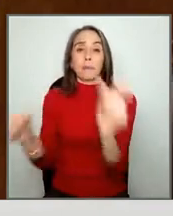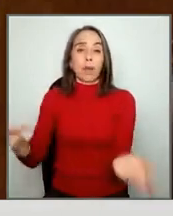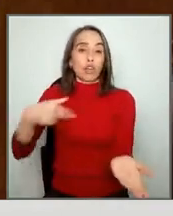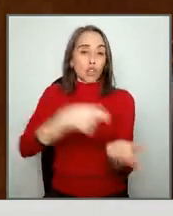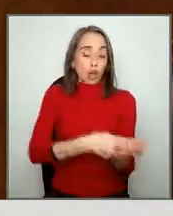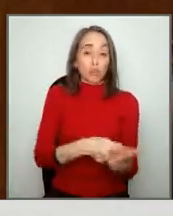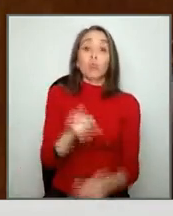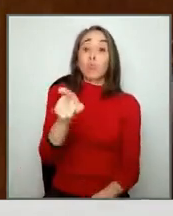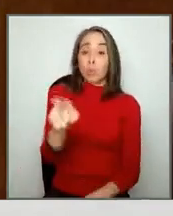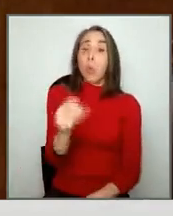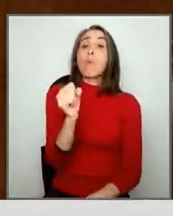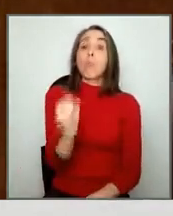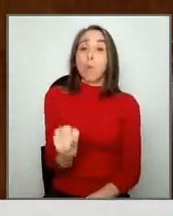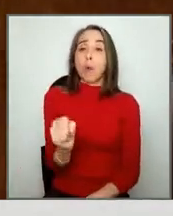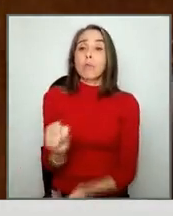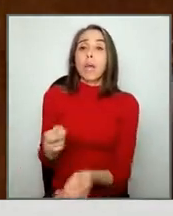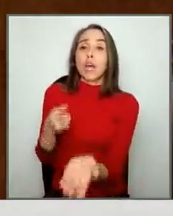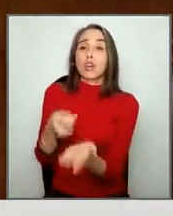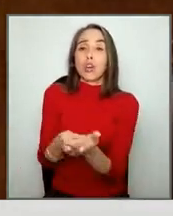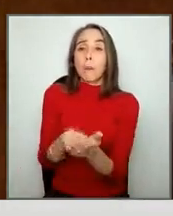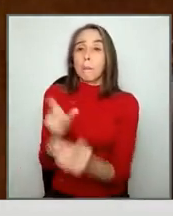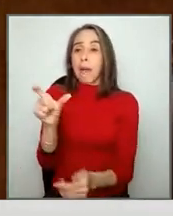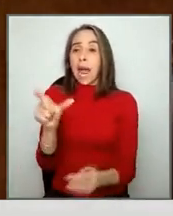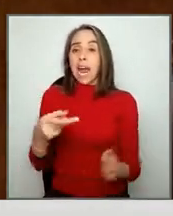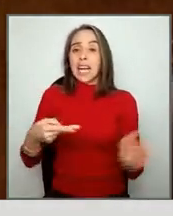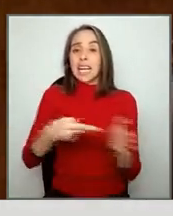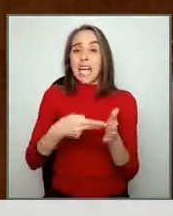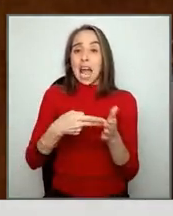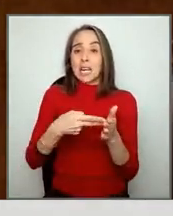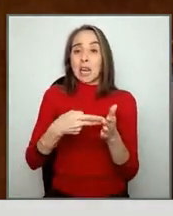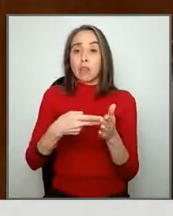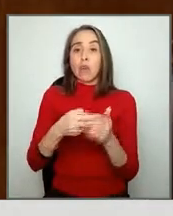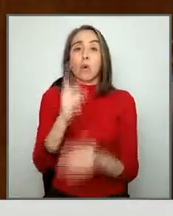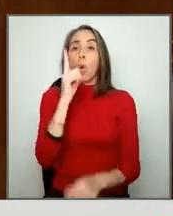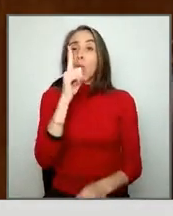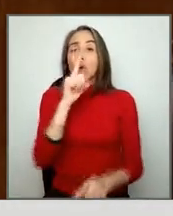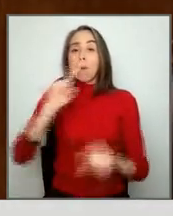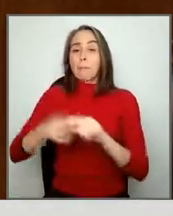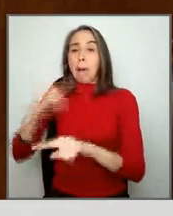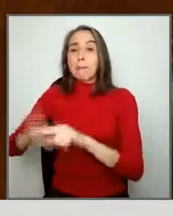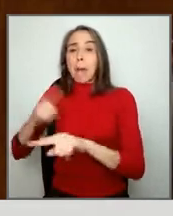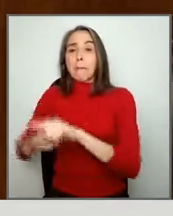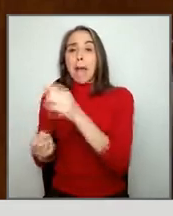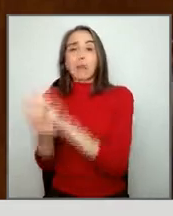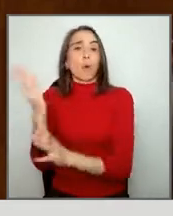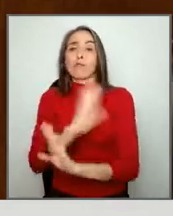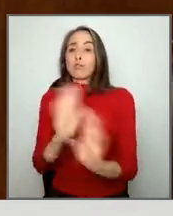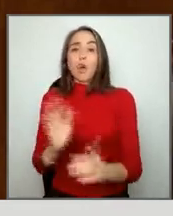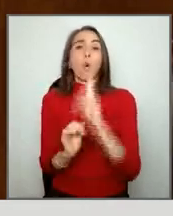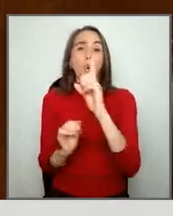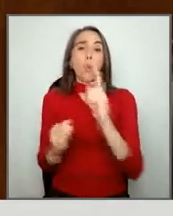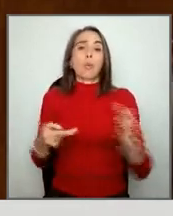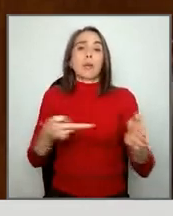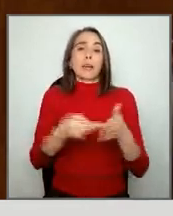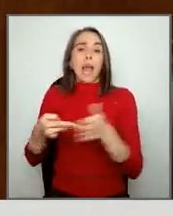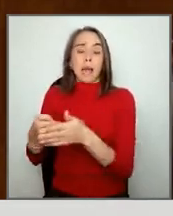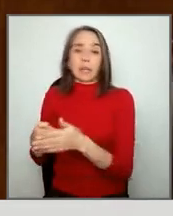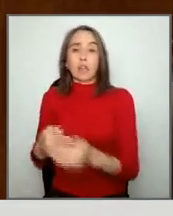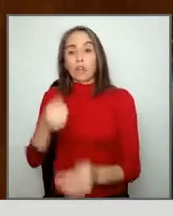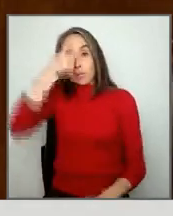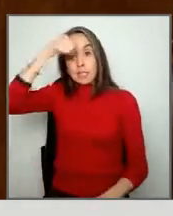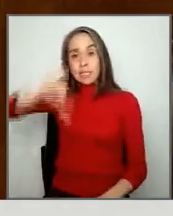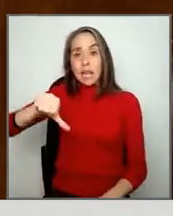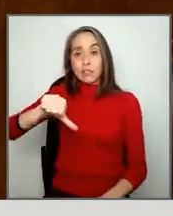de adquirir dichos productos sin nuevos cargadores además la propuesta sanciona el incumplimiento de esa